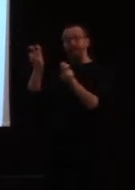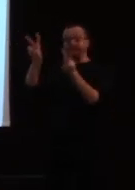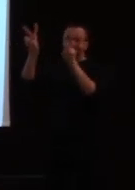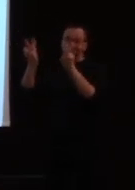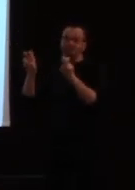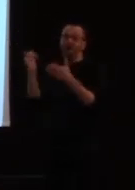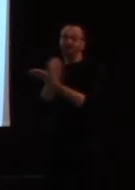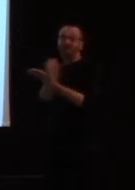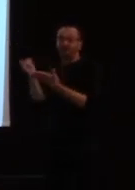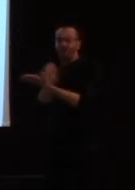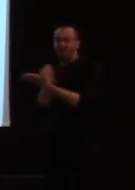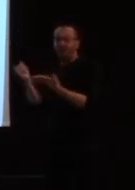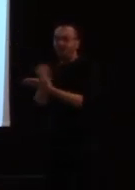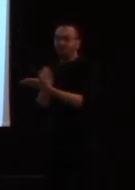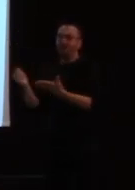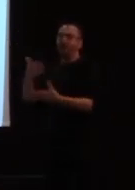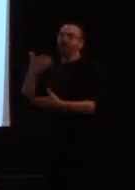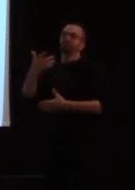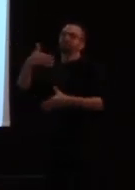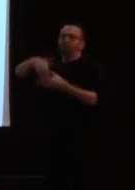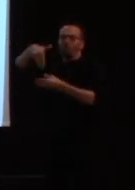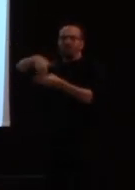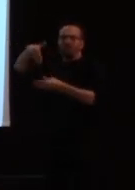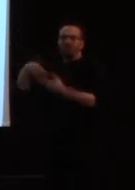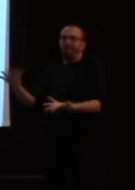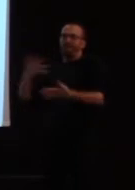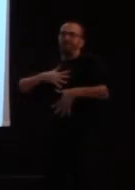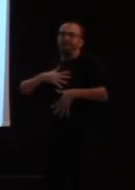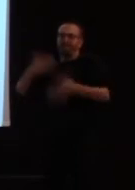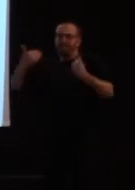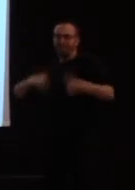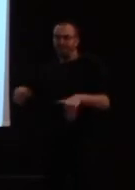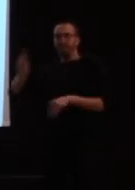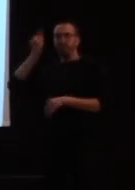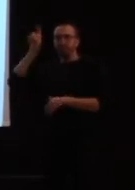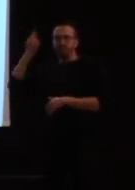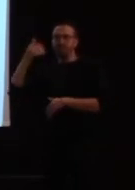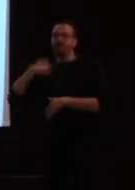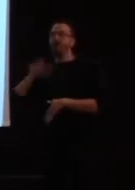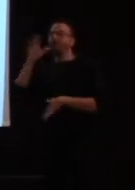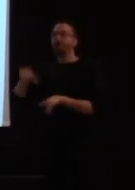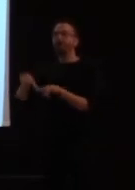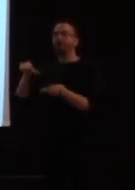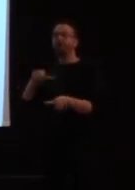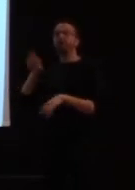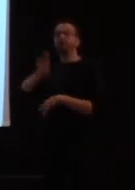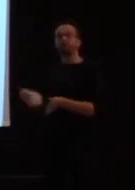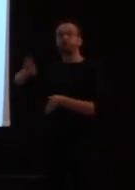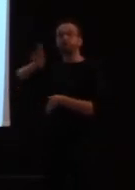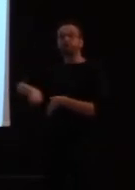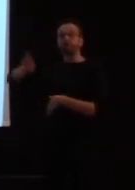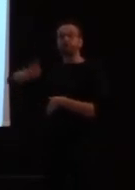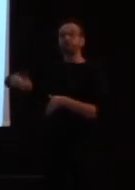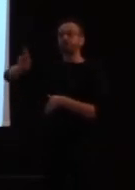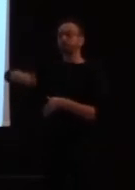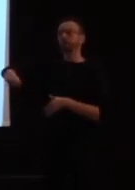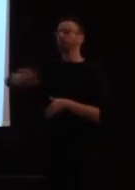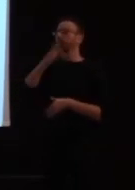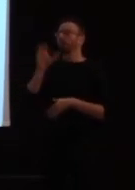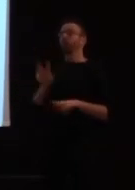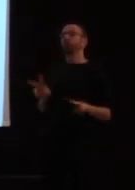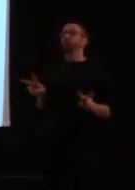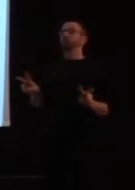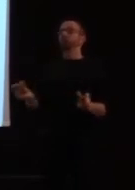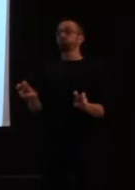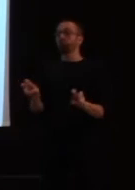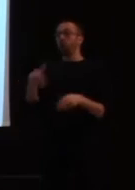las materias que impartimos, las clases, pues nos vamos aprendiendo a copia de la clase. Esto es así, la primera vez, pues hace poco tiempo, pues vais